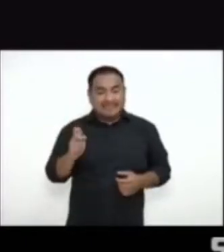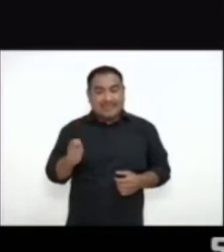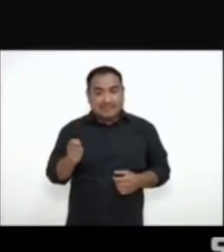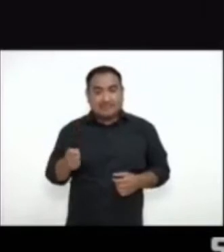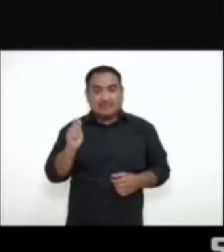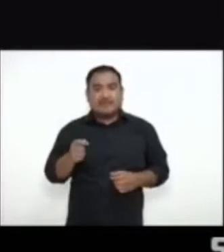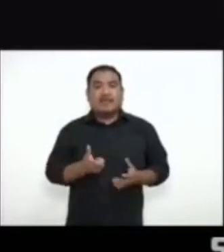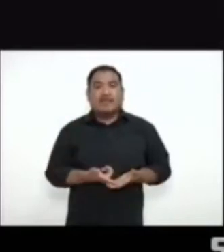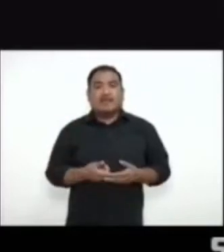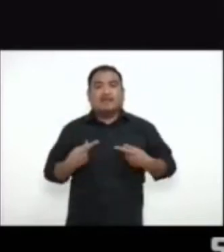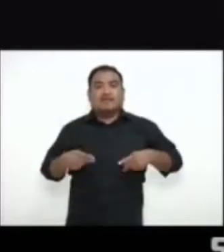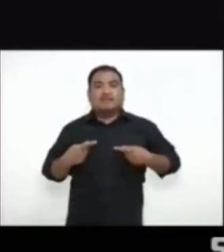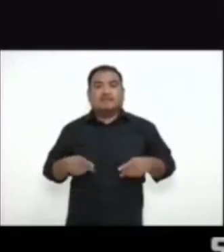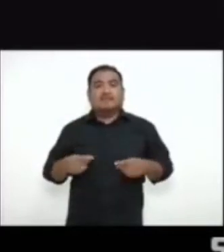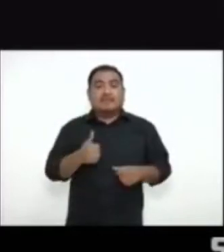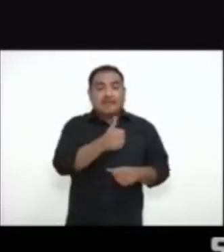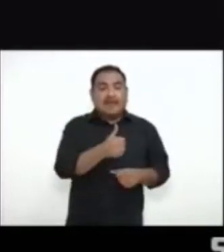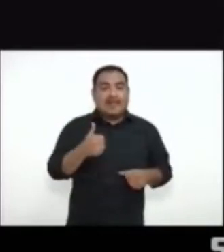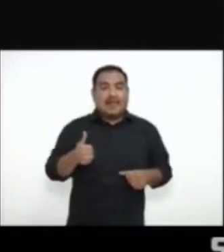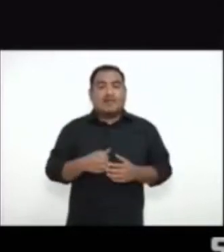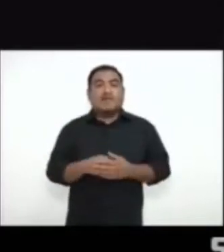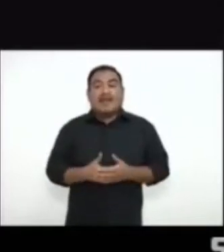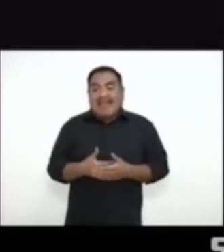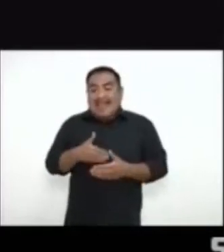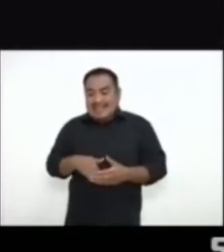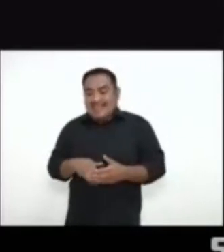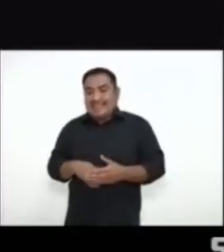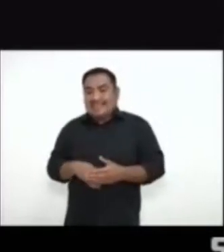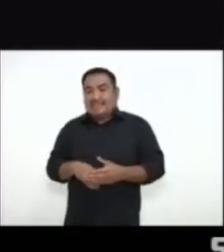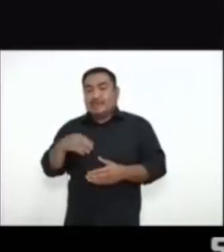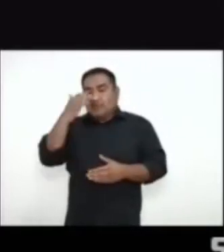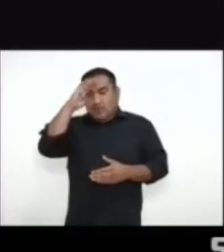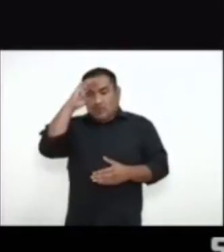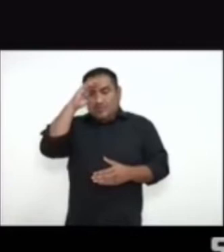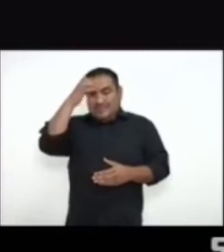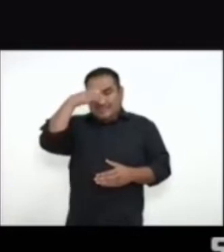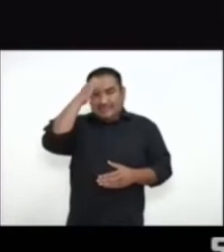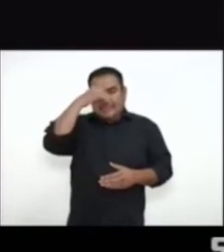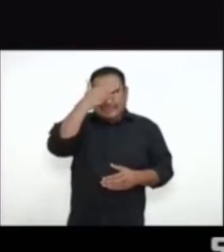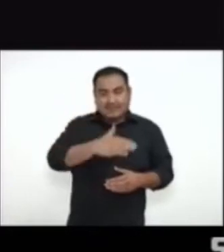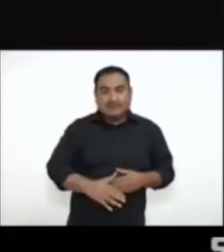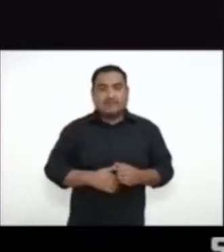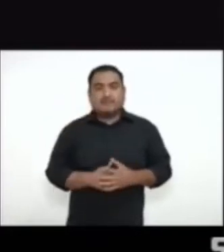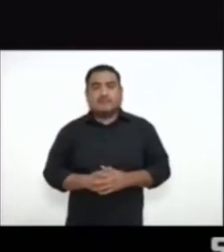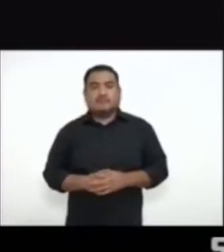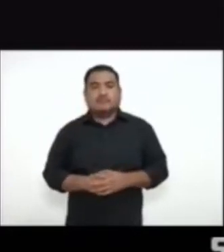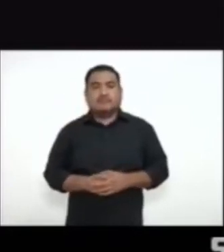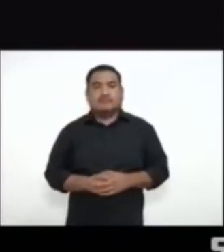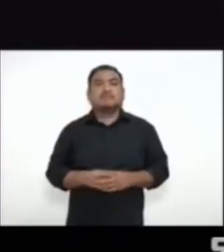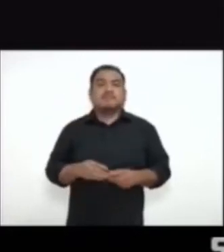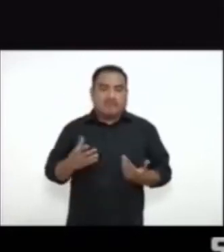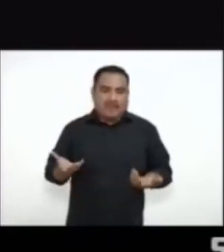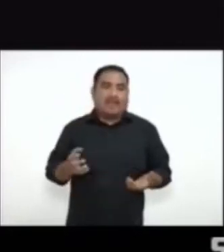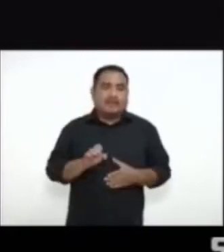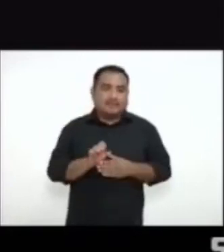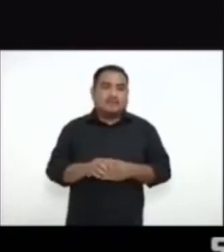la necesidad encubierta detrás de aquel evento que viviste y el sentido biológico